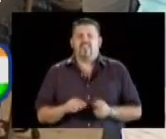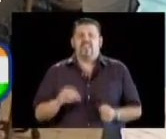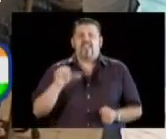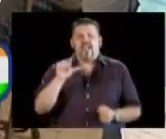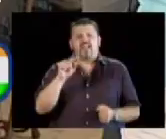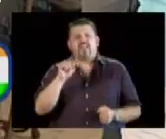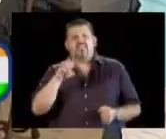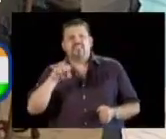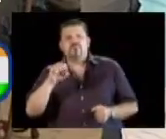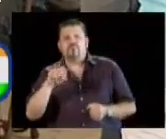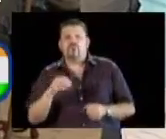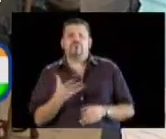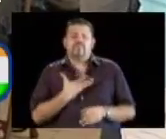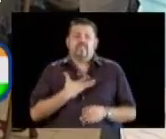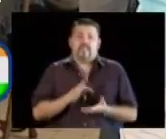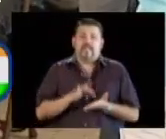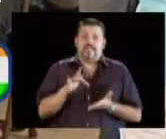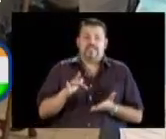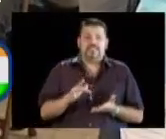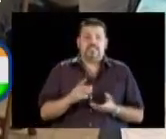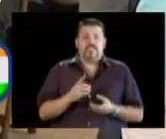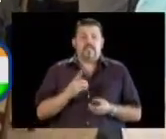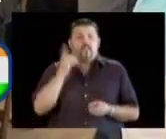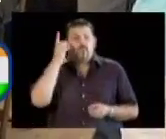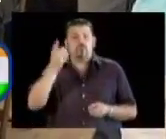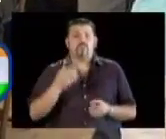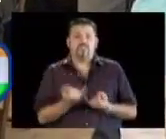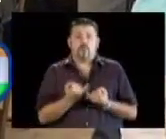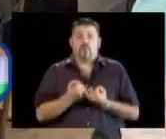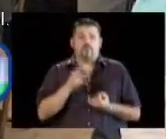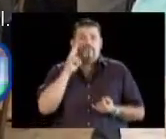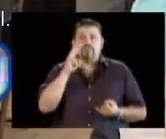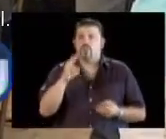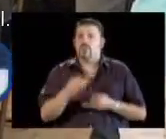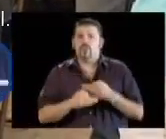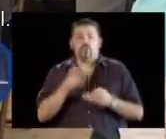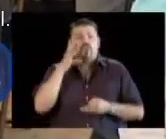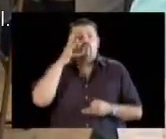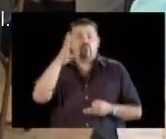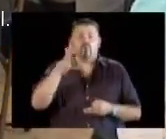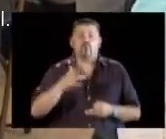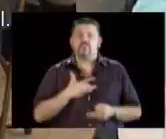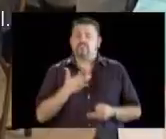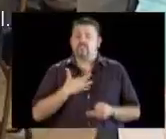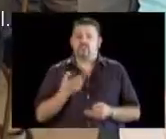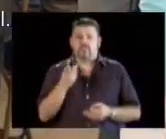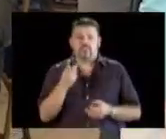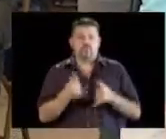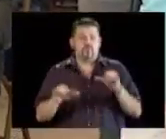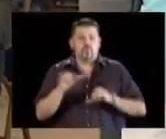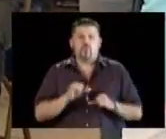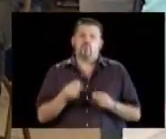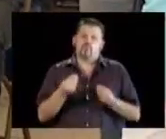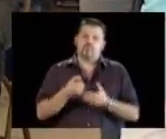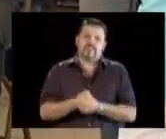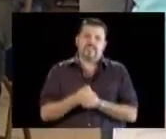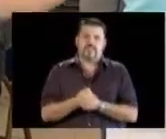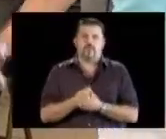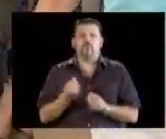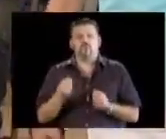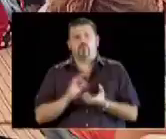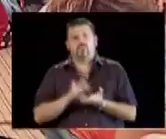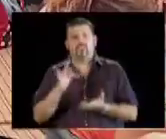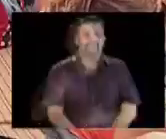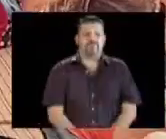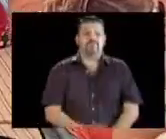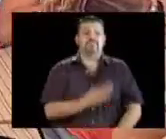que ahora tenemos buena visión y claro, la visión a futuro. Un saludo para la red poderosa de Parral. Gracias. Bye.